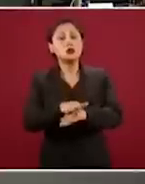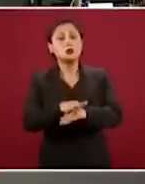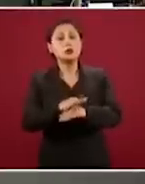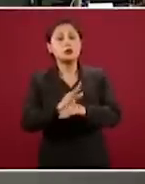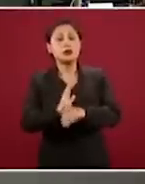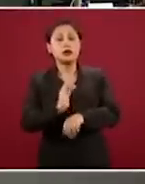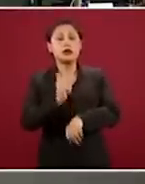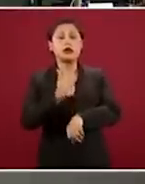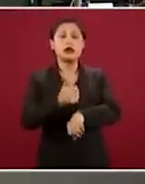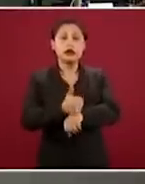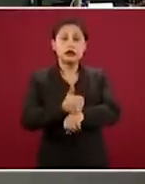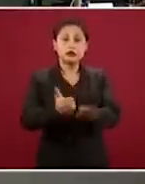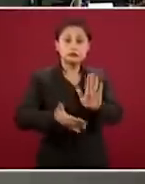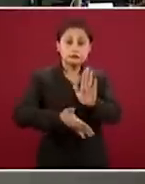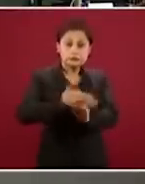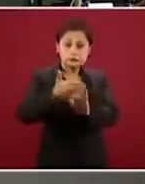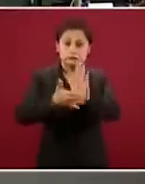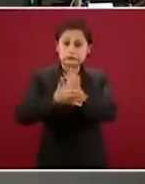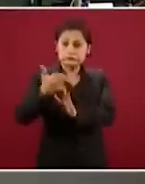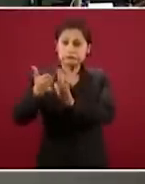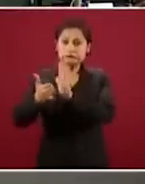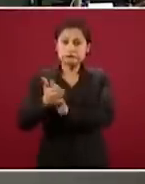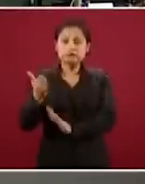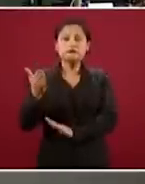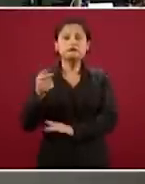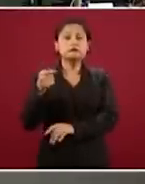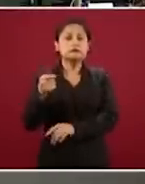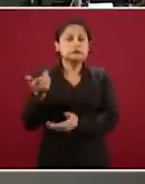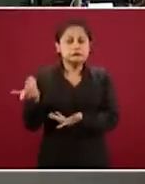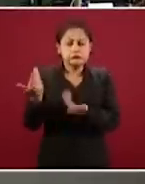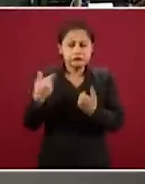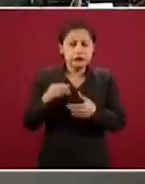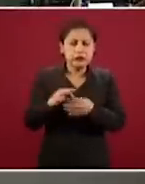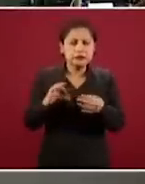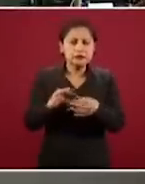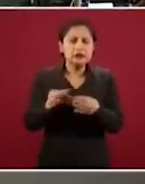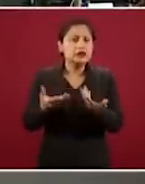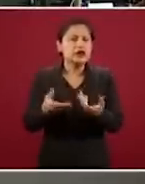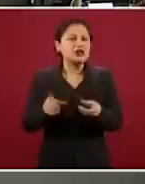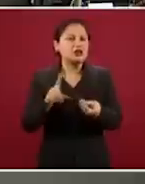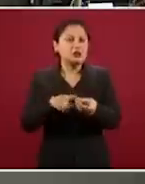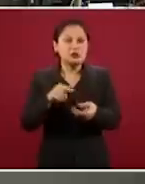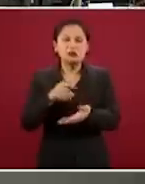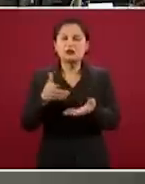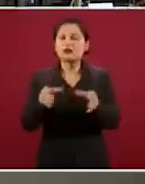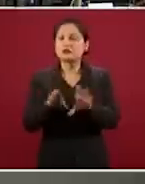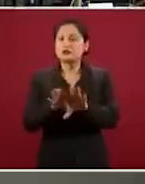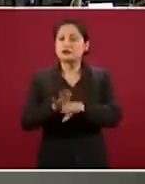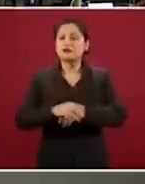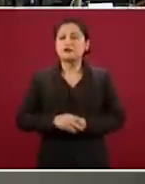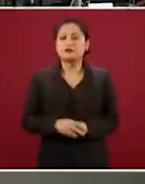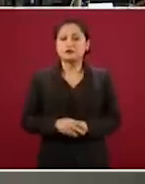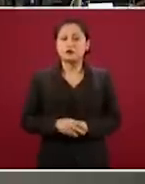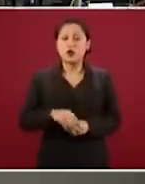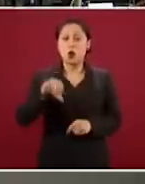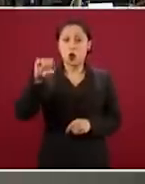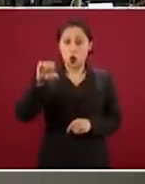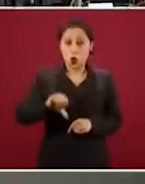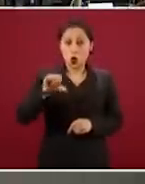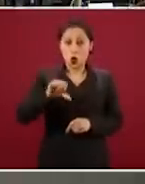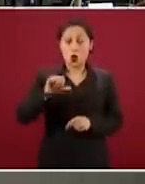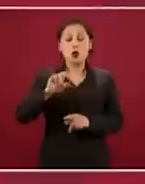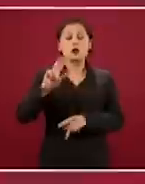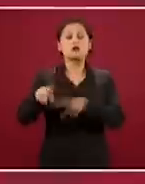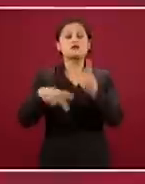que se están construyendo. Y hoy vamos a inaugurar dos,